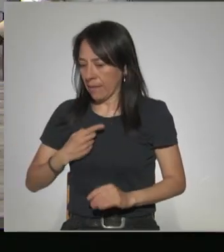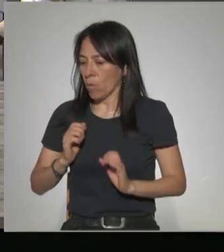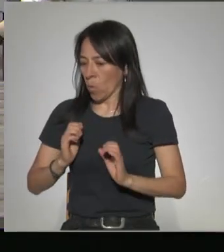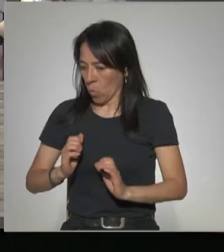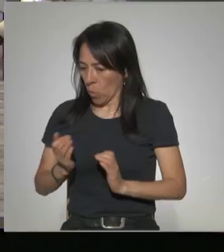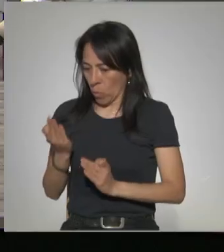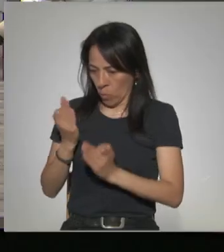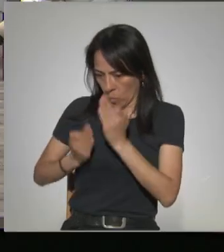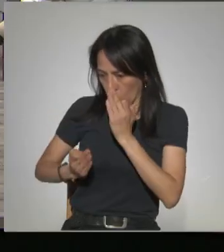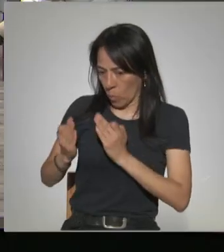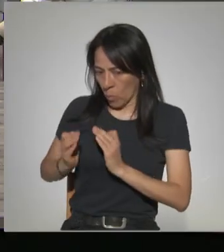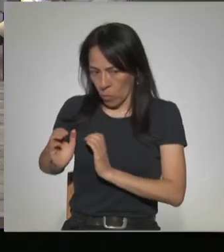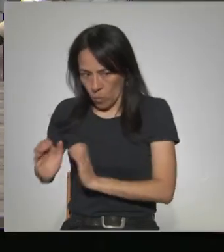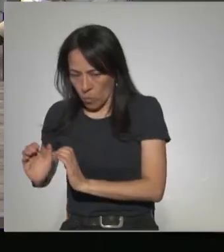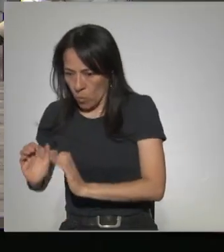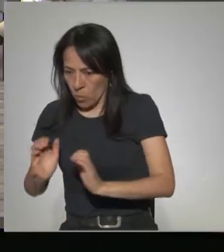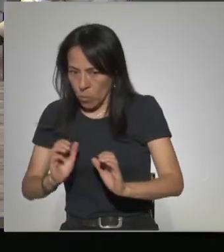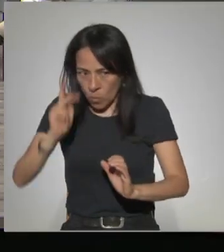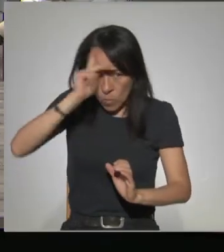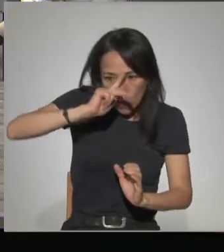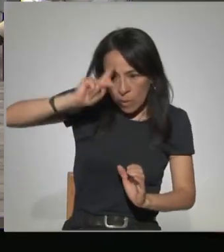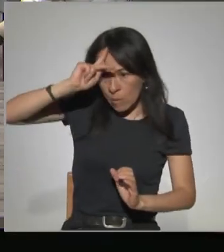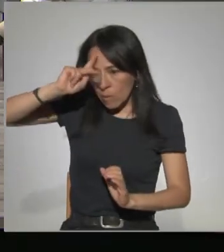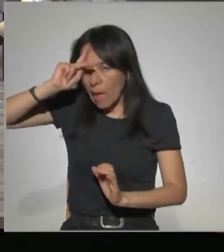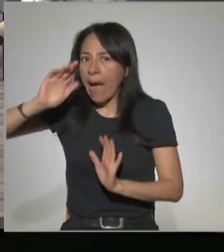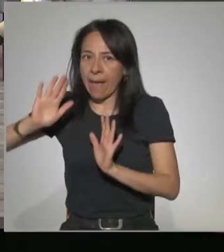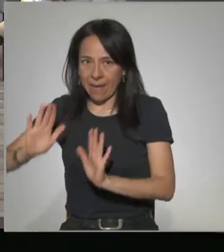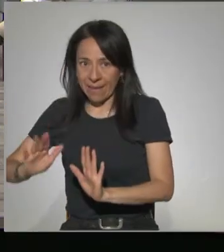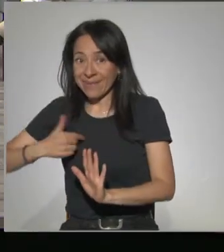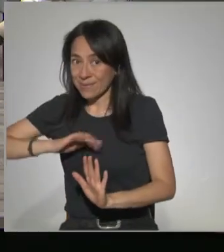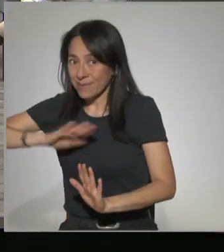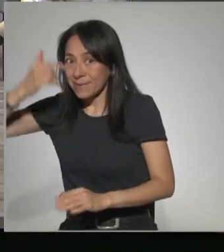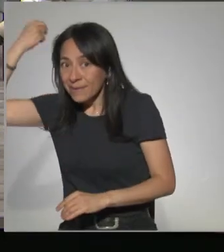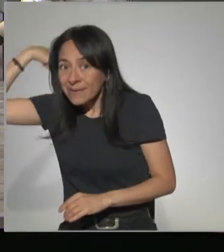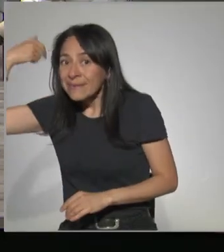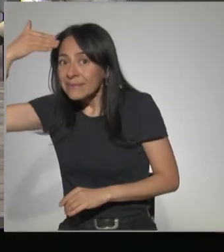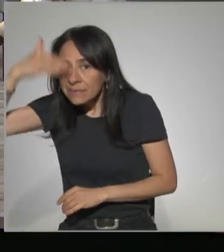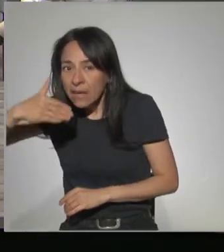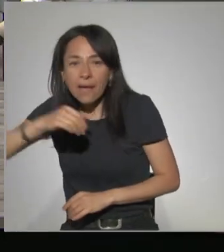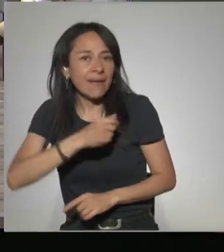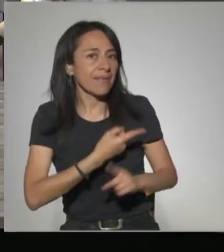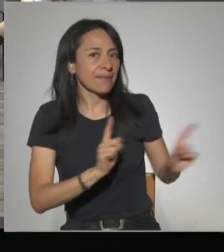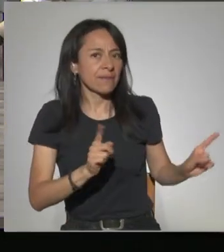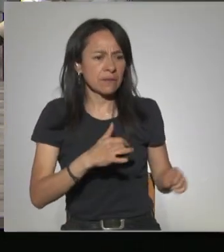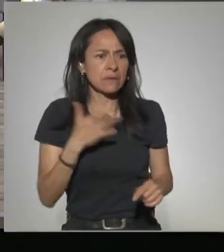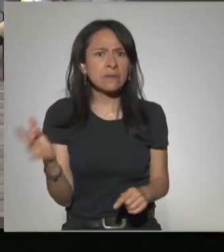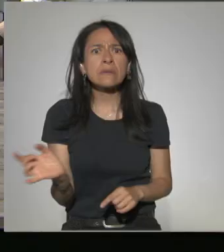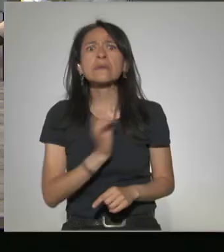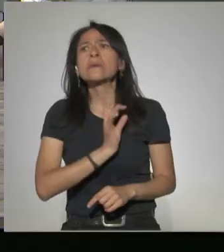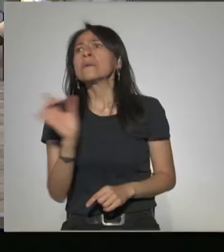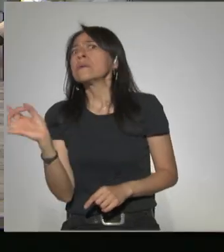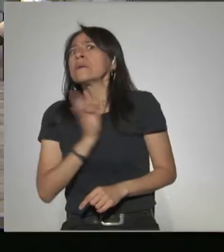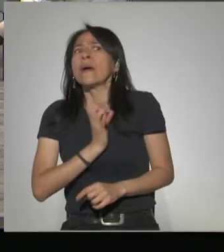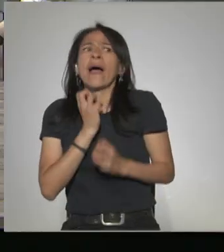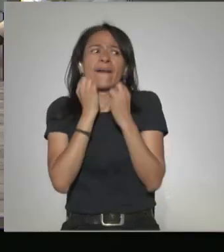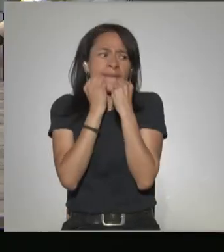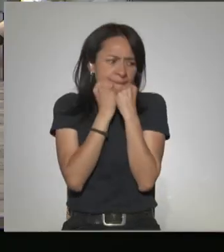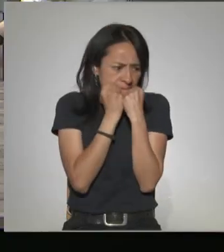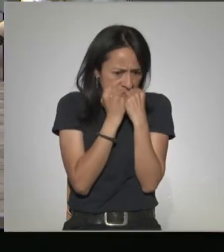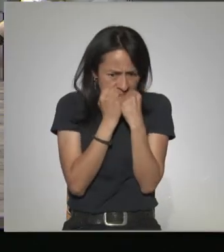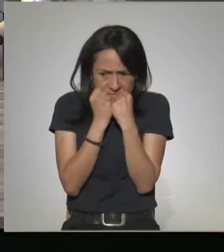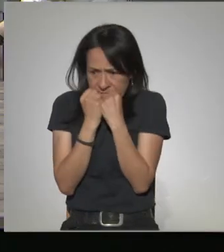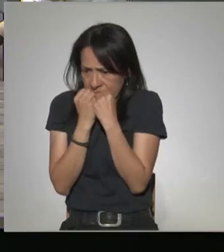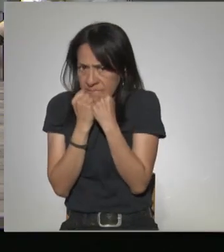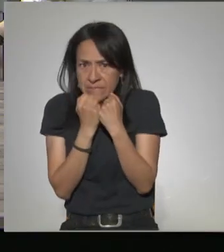cuidado, y otra cosa es, estoy muerto de miedo. Claro, porque el Entonces miedo te yo paraliza. no puedo caer en el muerto de miedo, por